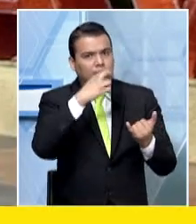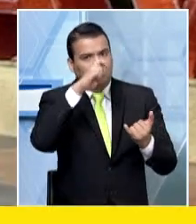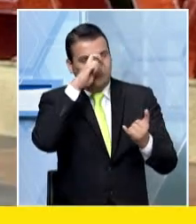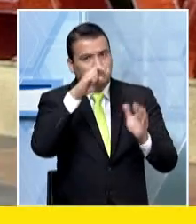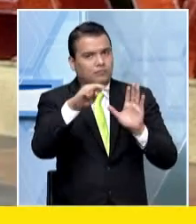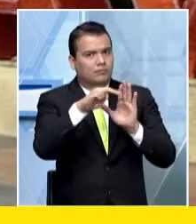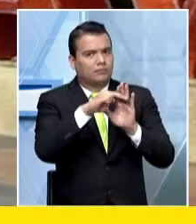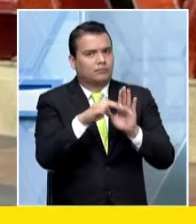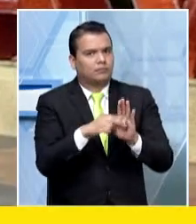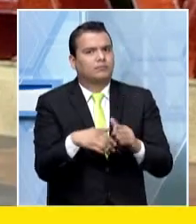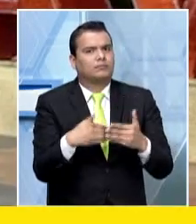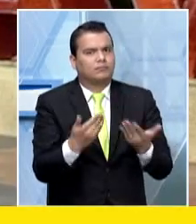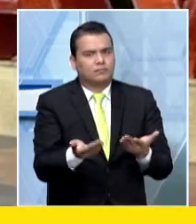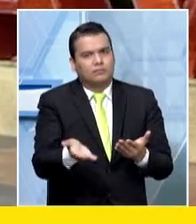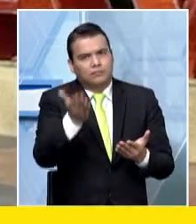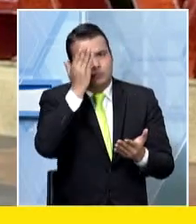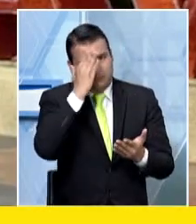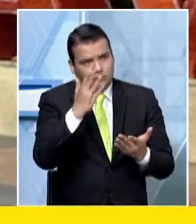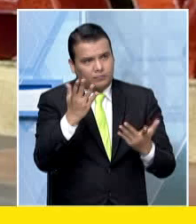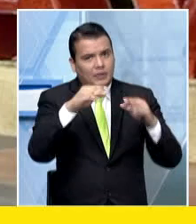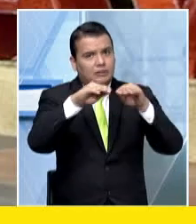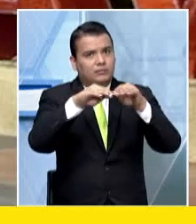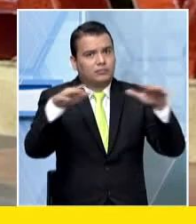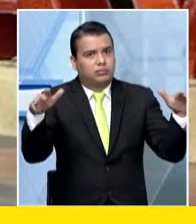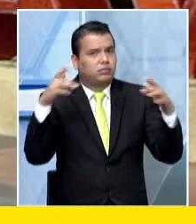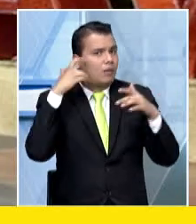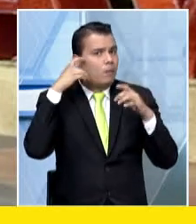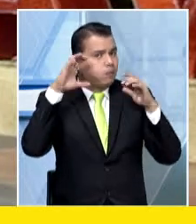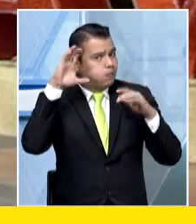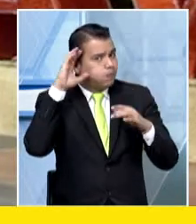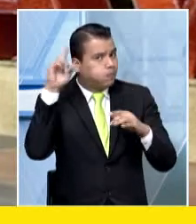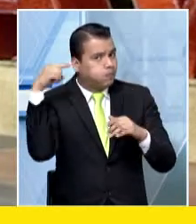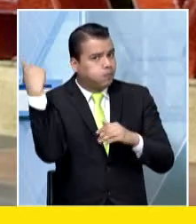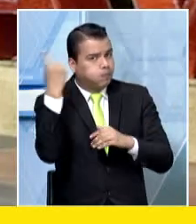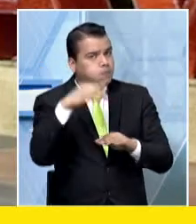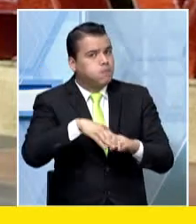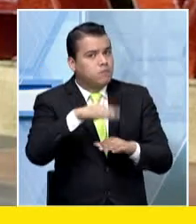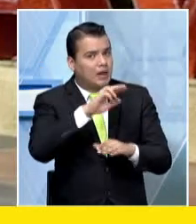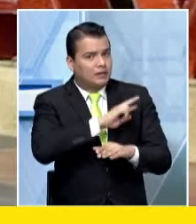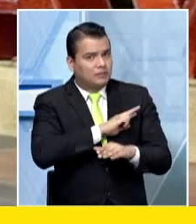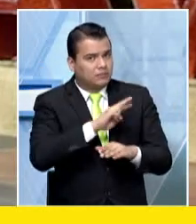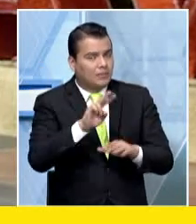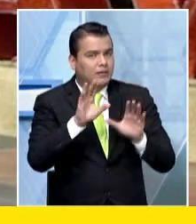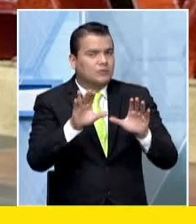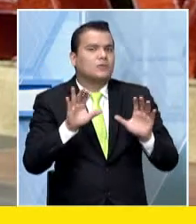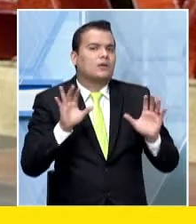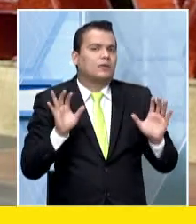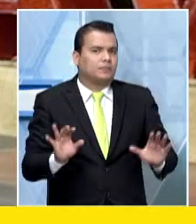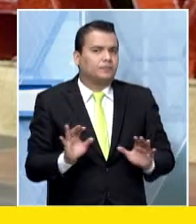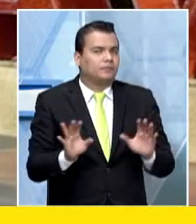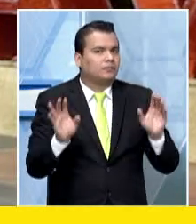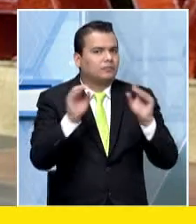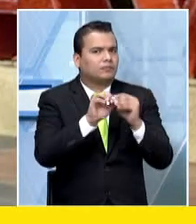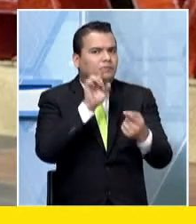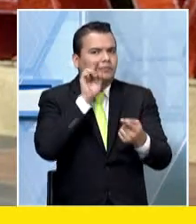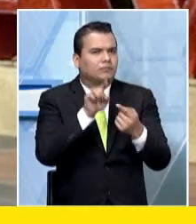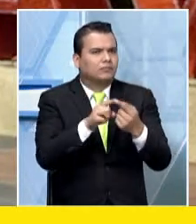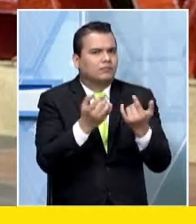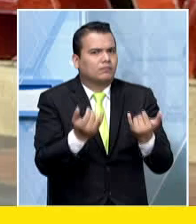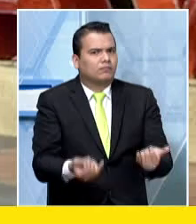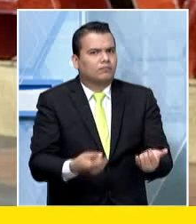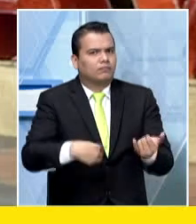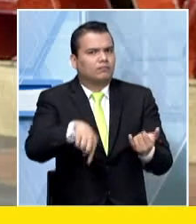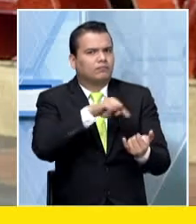los altos índices de contagio que se han presentado en el departamento del valle del cauca y en esta medida lo que buscamos con esto